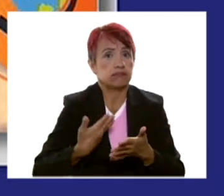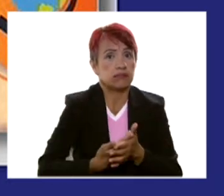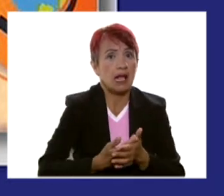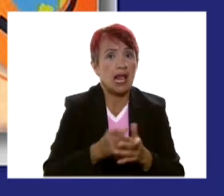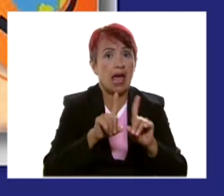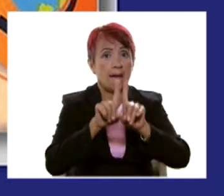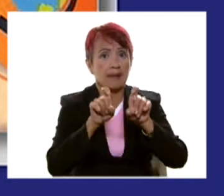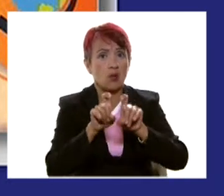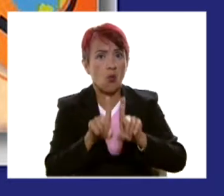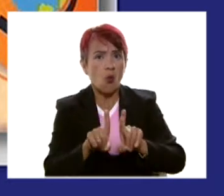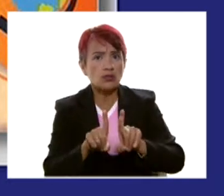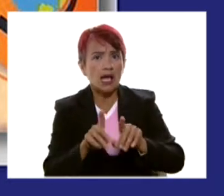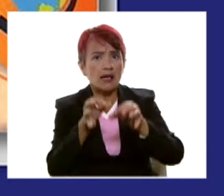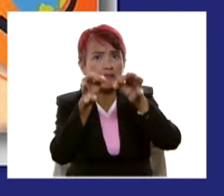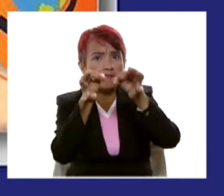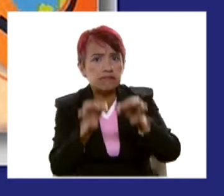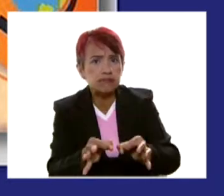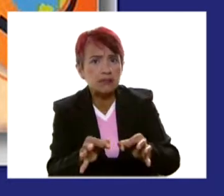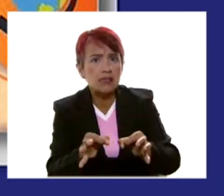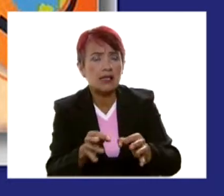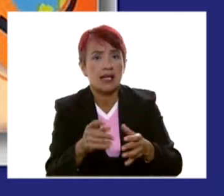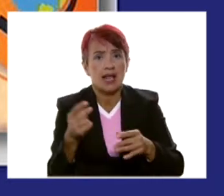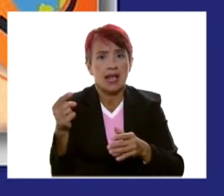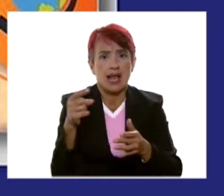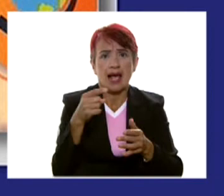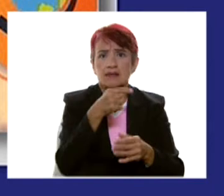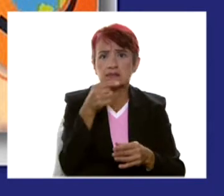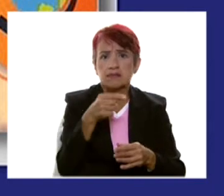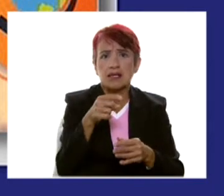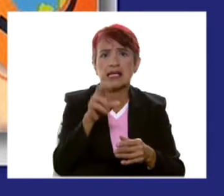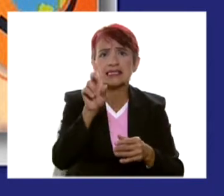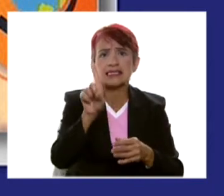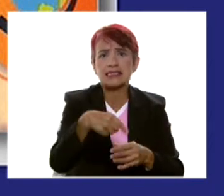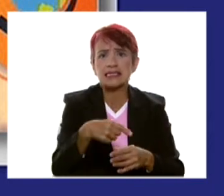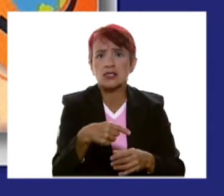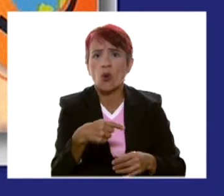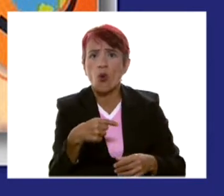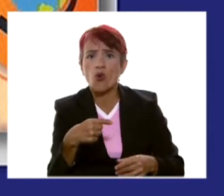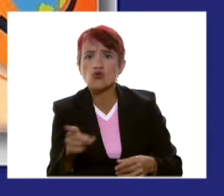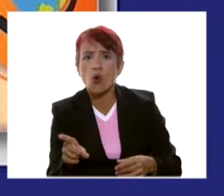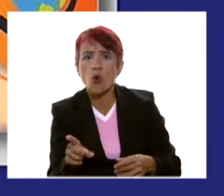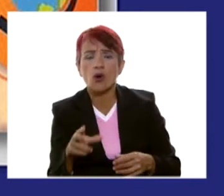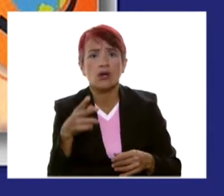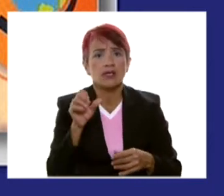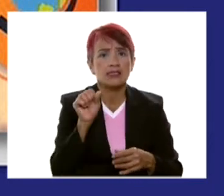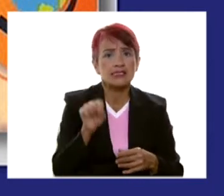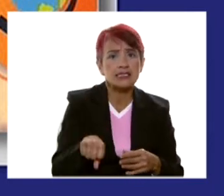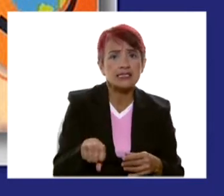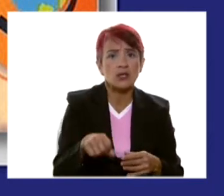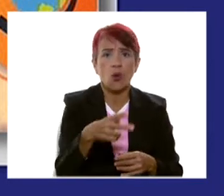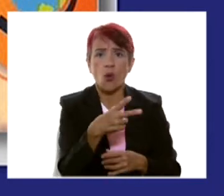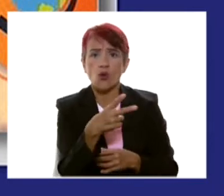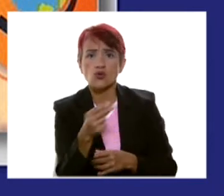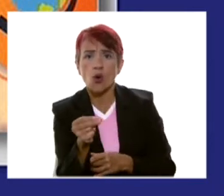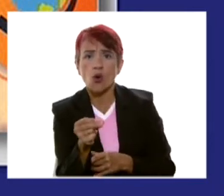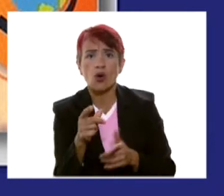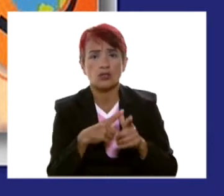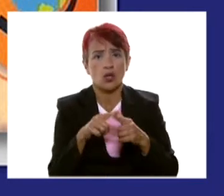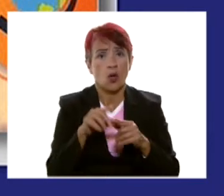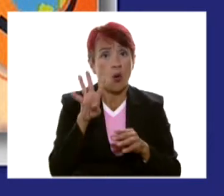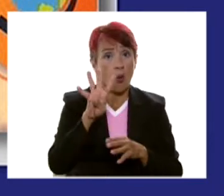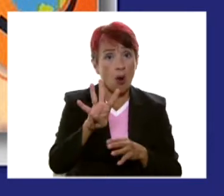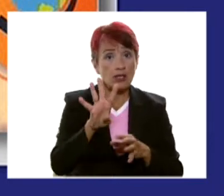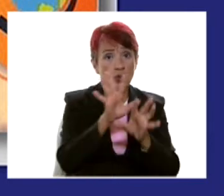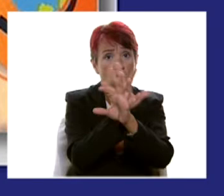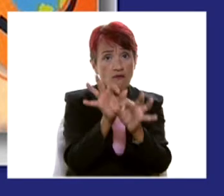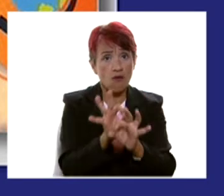las afirmaciones, las negaciones y al final las preguntas. Normalmente son 4 formas que vamos a estar